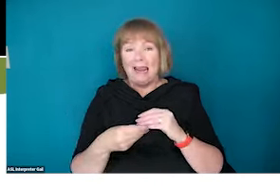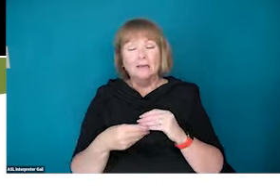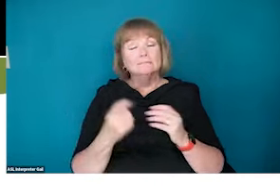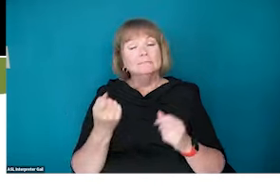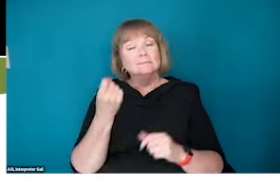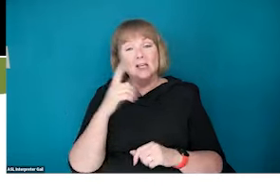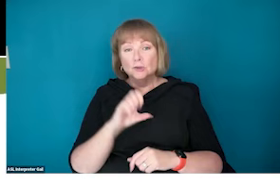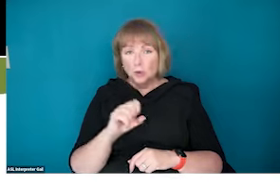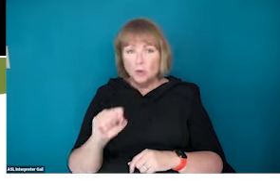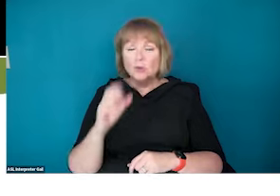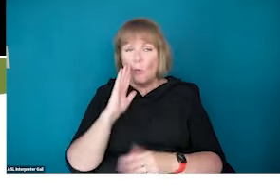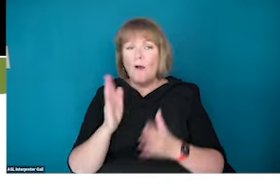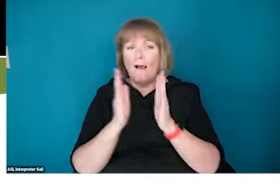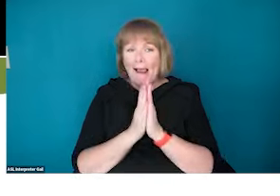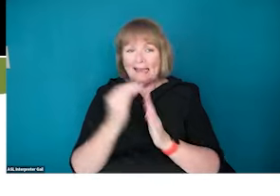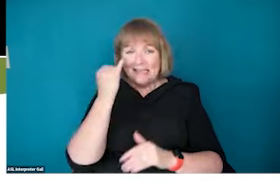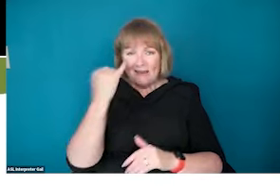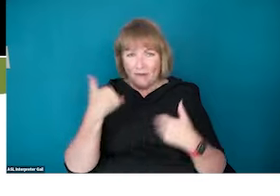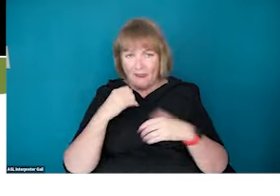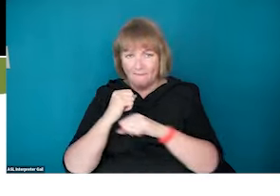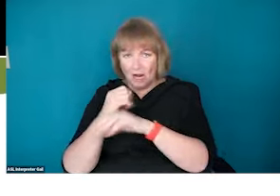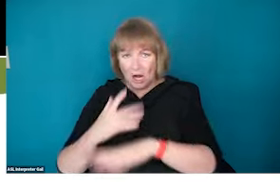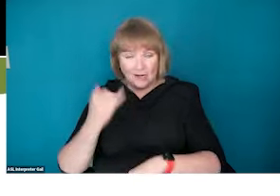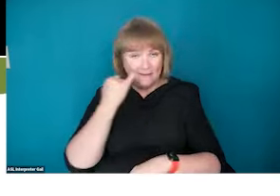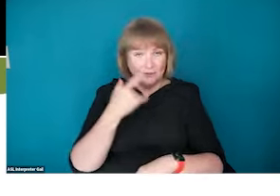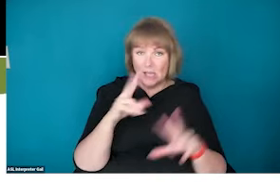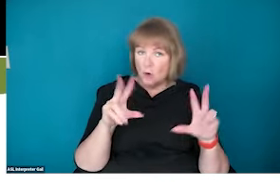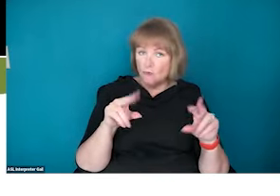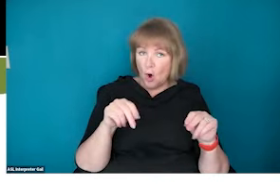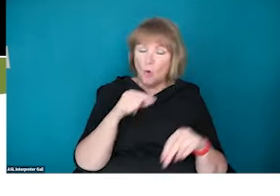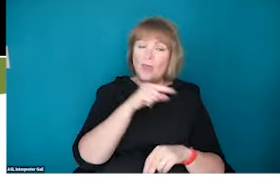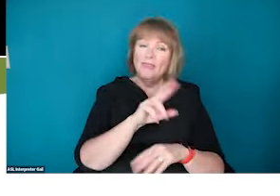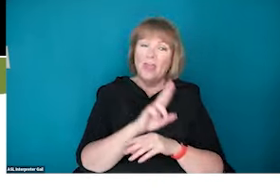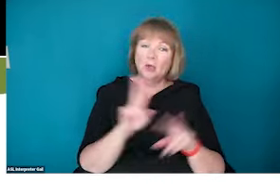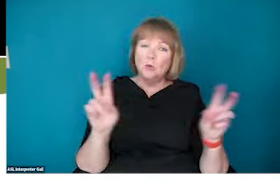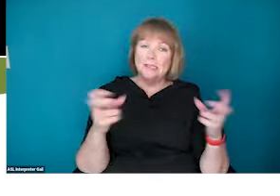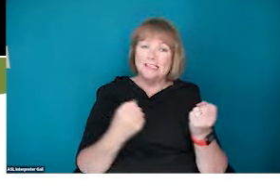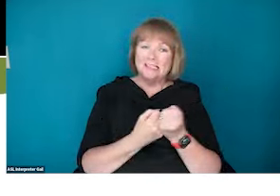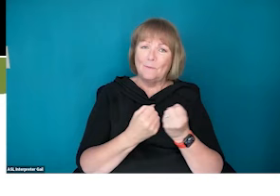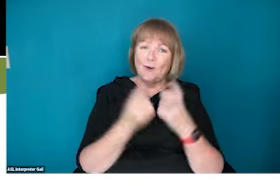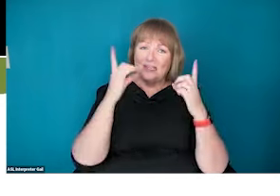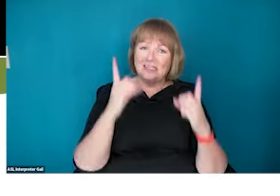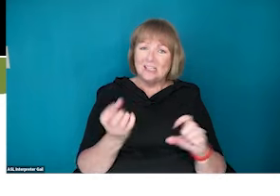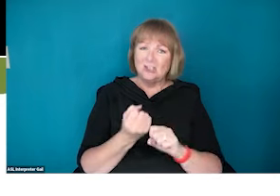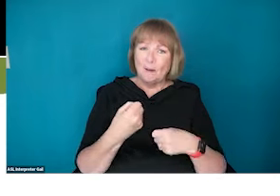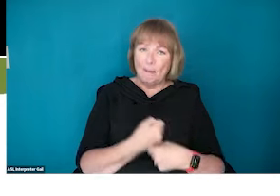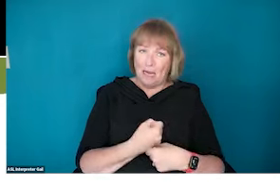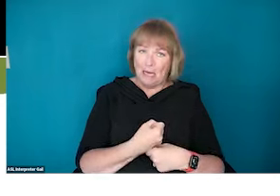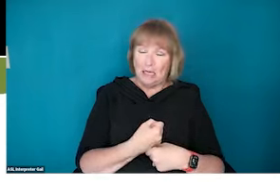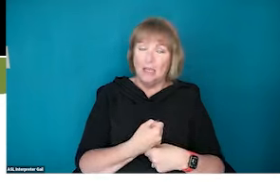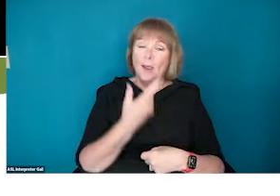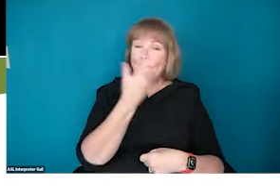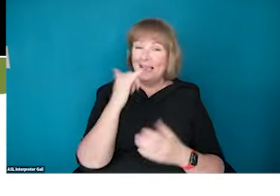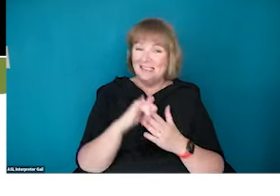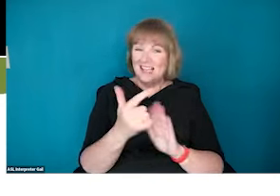perdón, aquí en Wisconsin es legal que nosotros tenemos un acuerdo de apoyo de decisión tomada con mi hijo Willy y